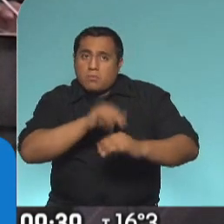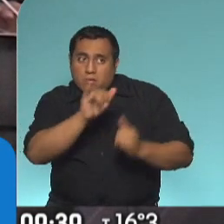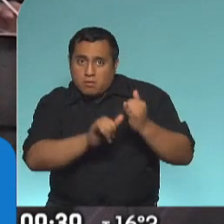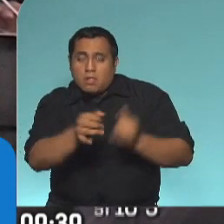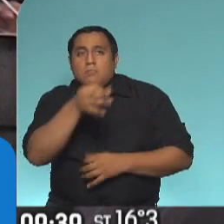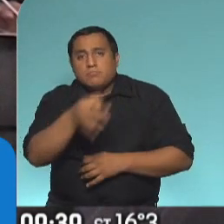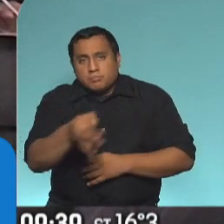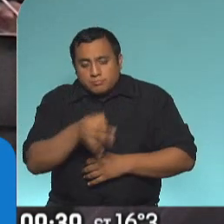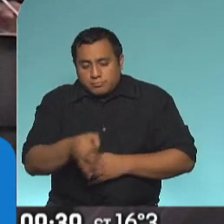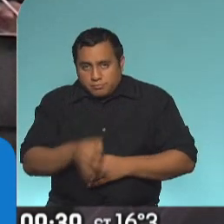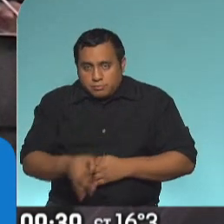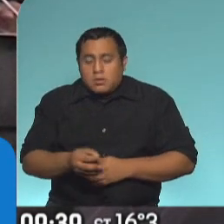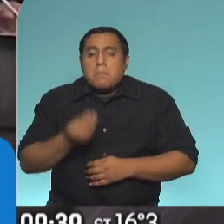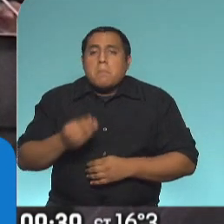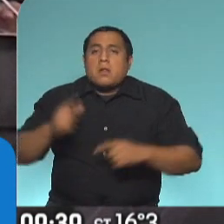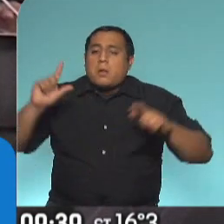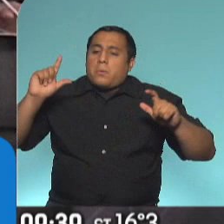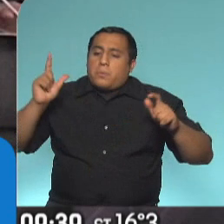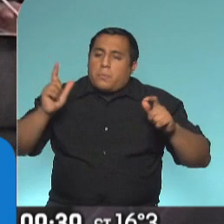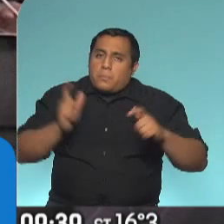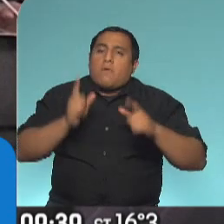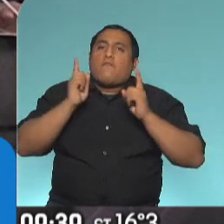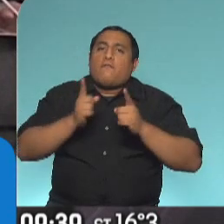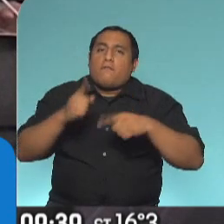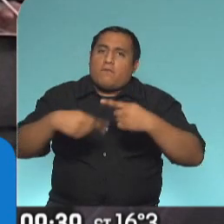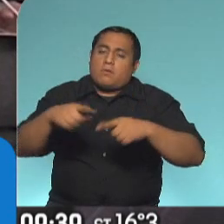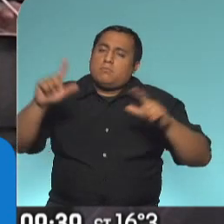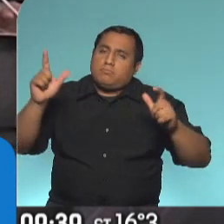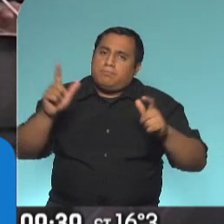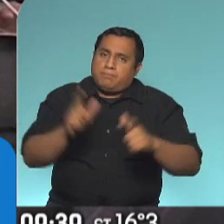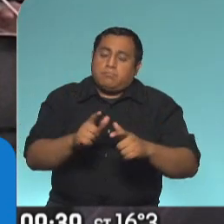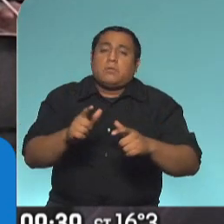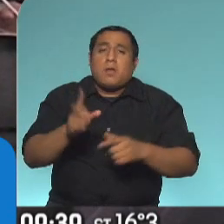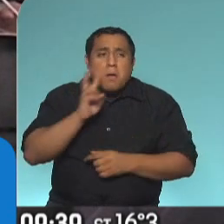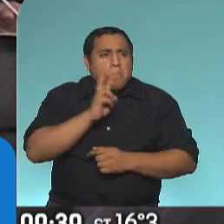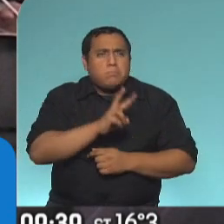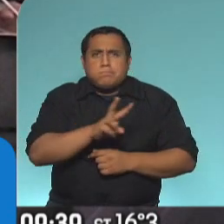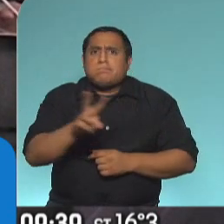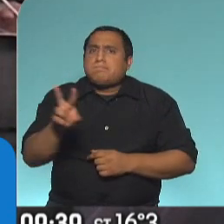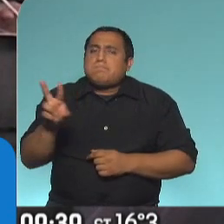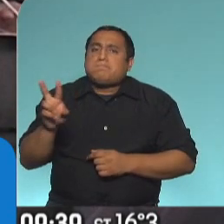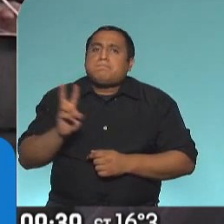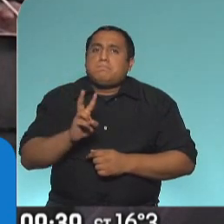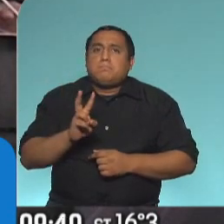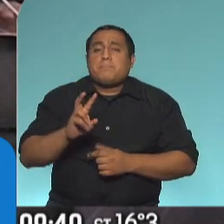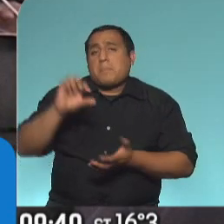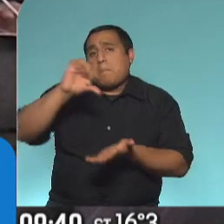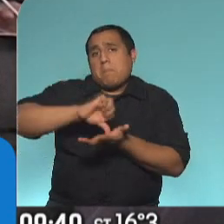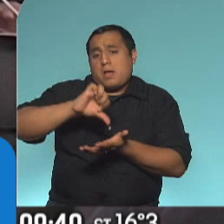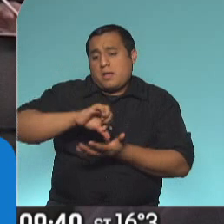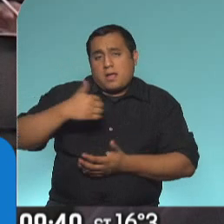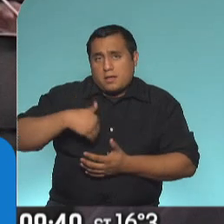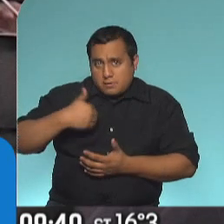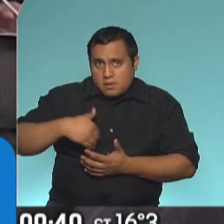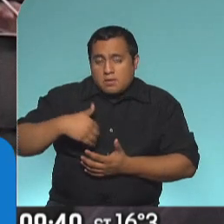poder sostener este descenso del número de los casos que viene observándose a nivel país y en